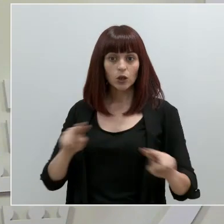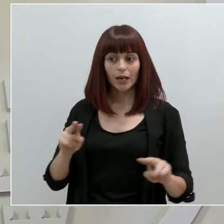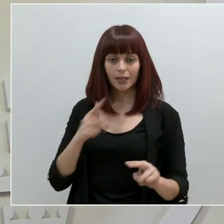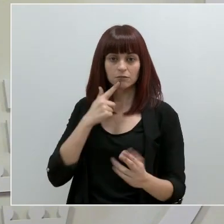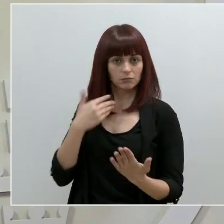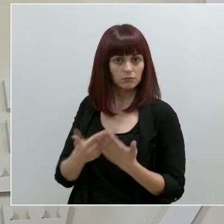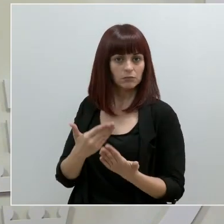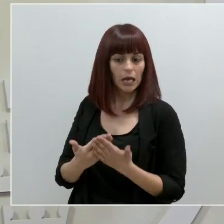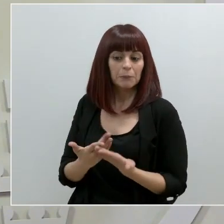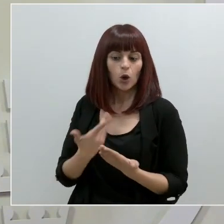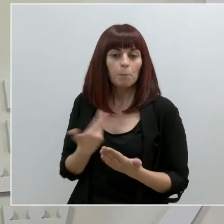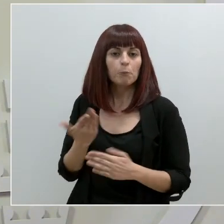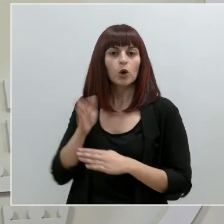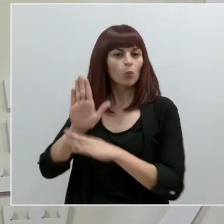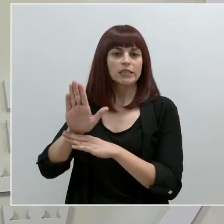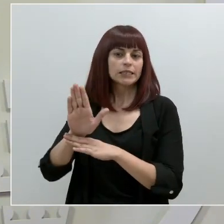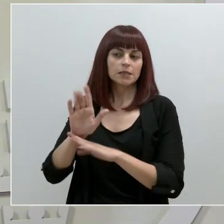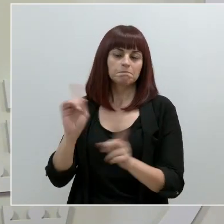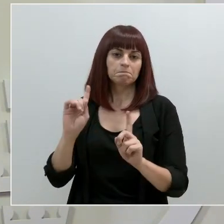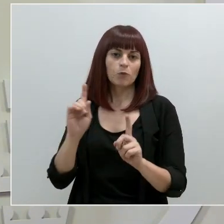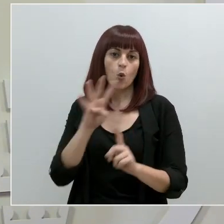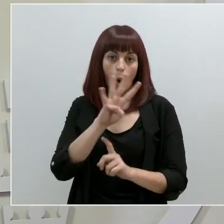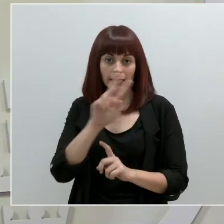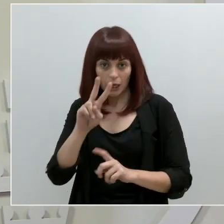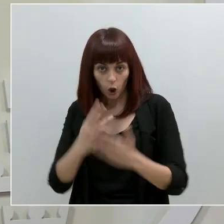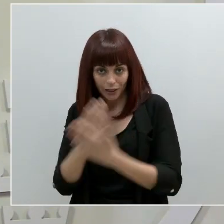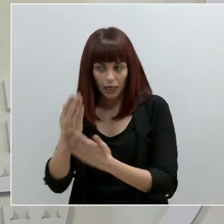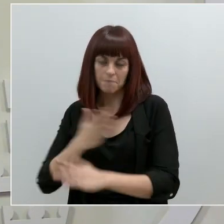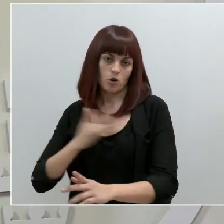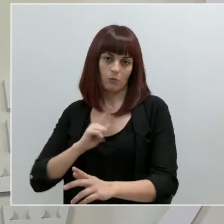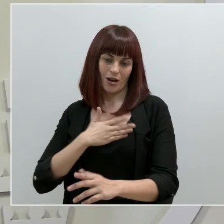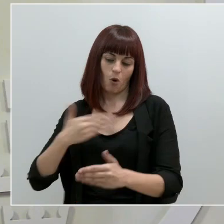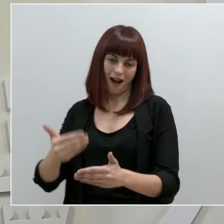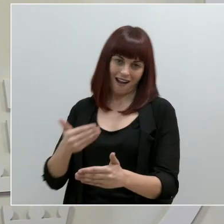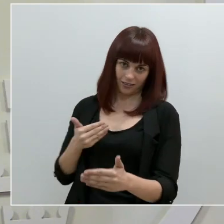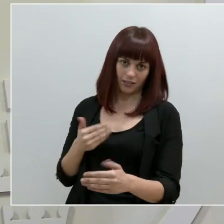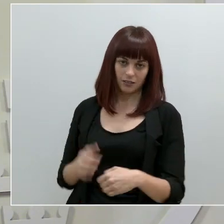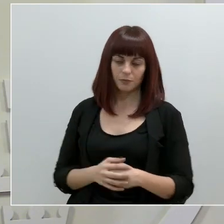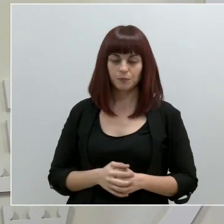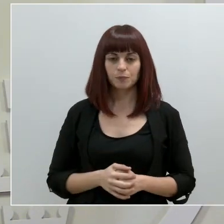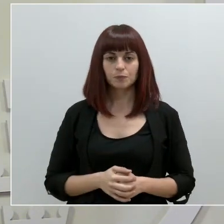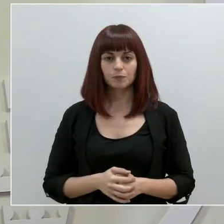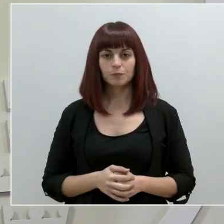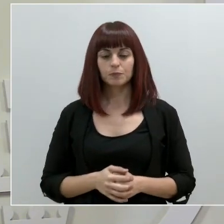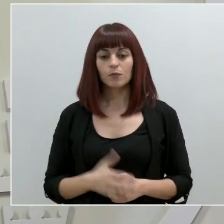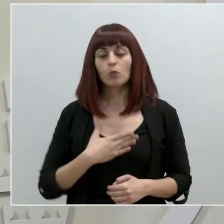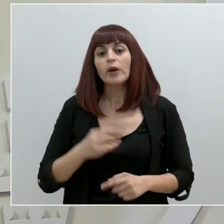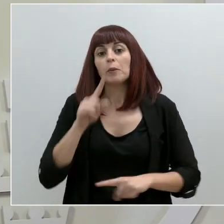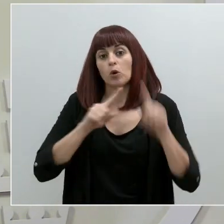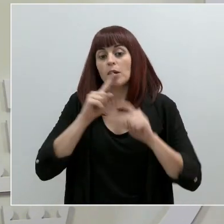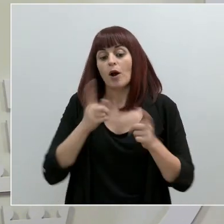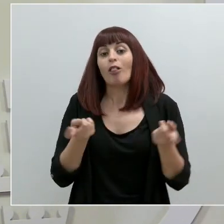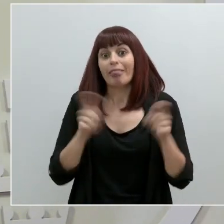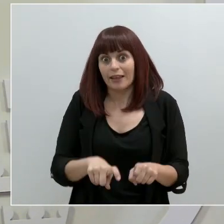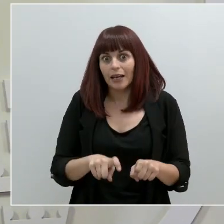pero nuestra propuesta nunca fue llegar a esos 42 días, ¿vale? Entonces, puede haber habido algún problema en las citas,